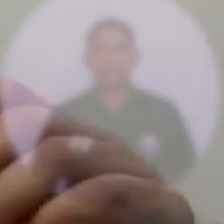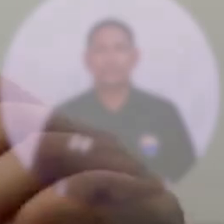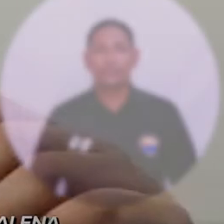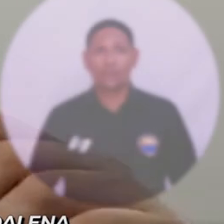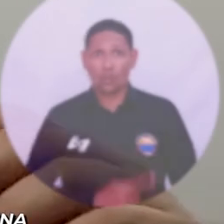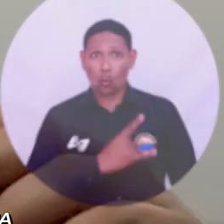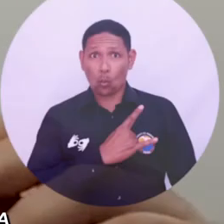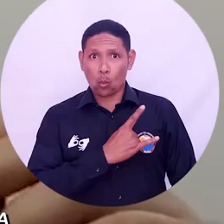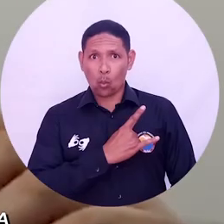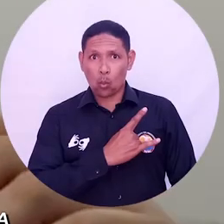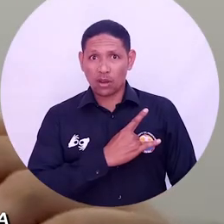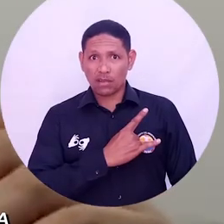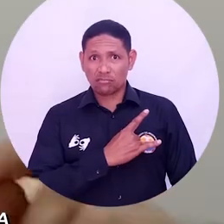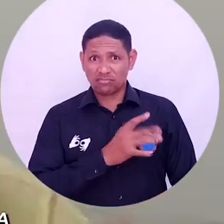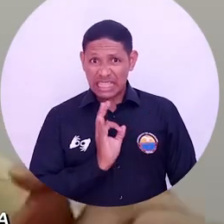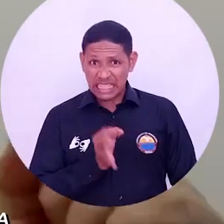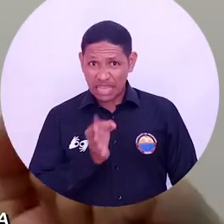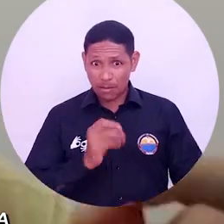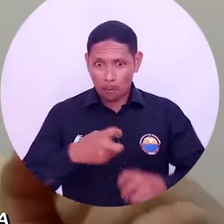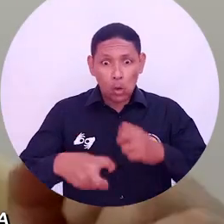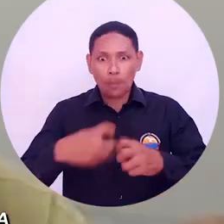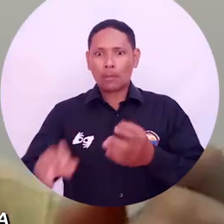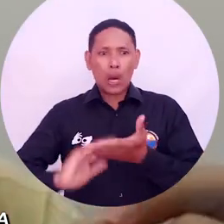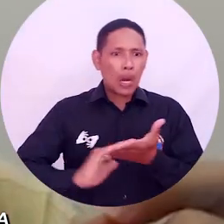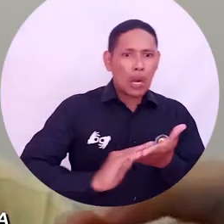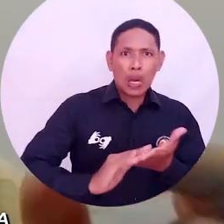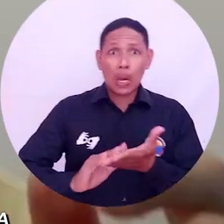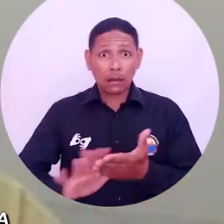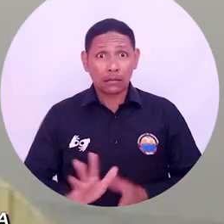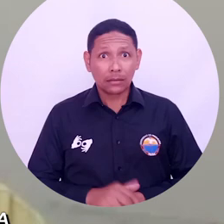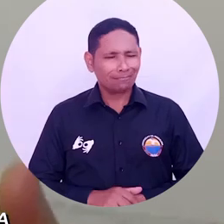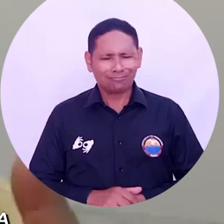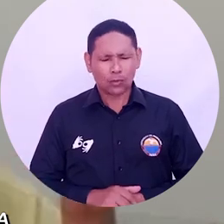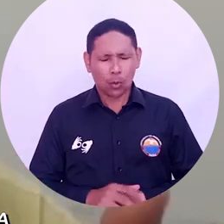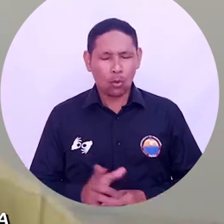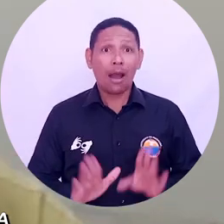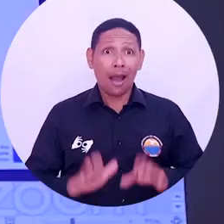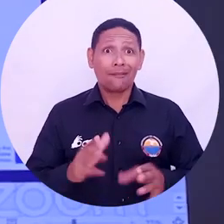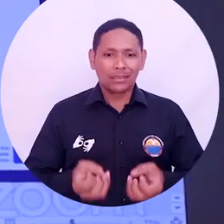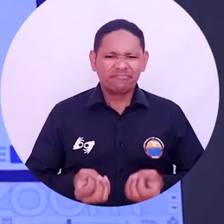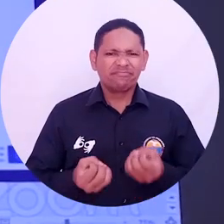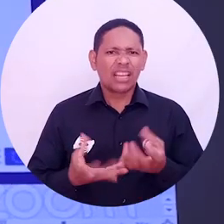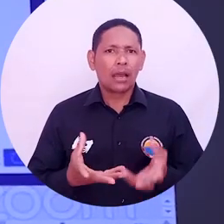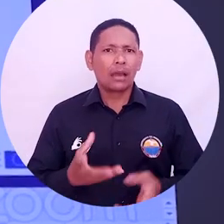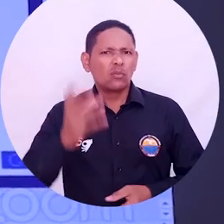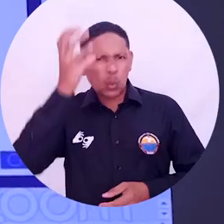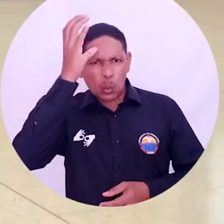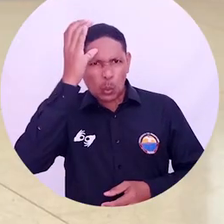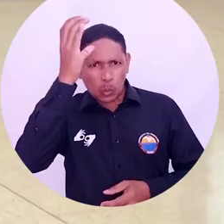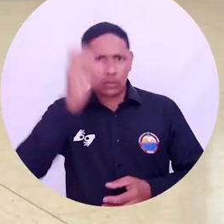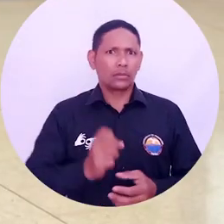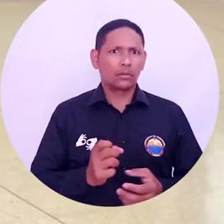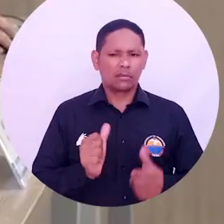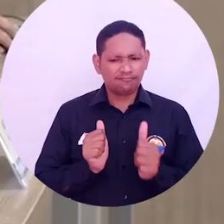La función de la universidad muchas veces no es resolver los problemas, sino brindar el conocimiento